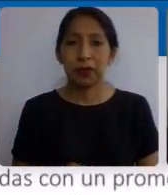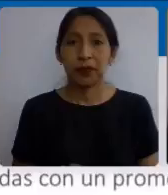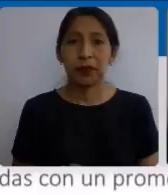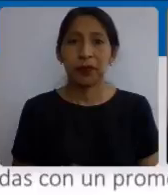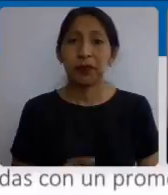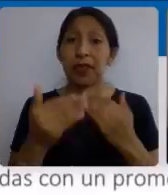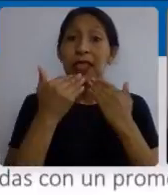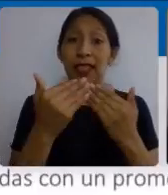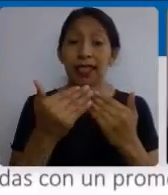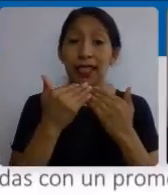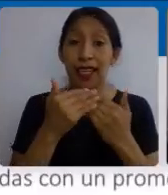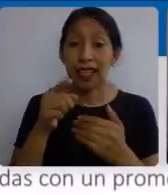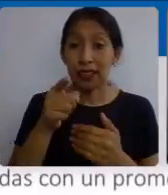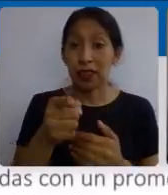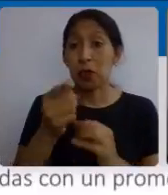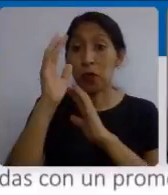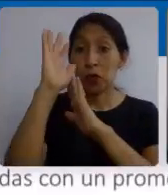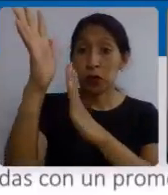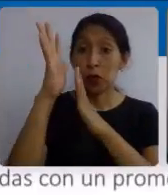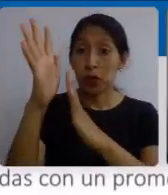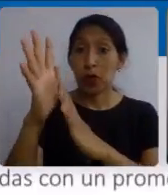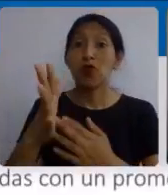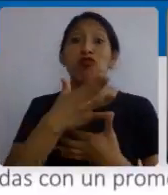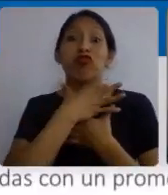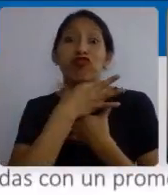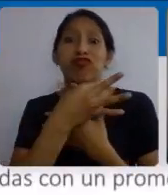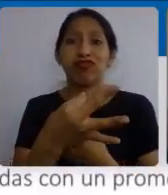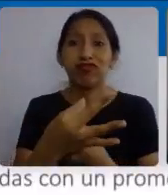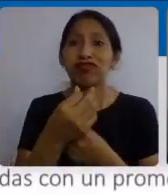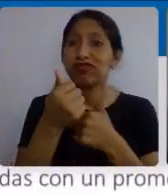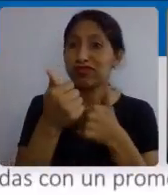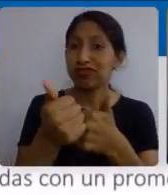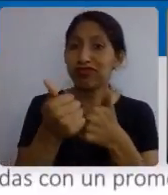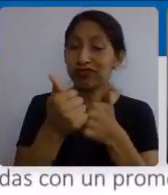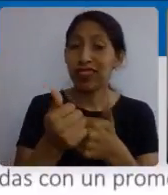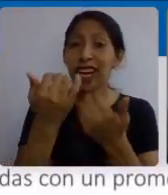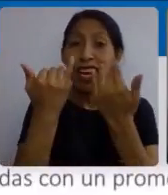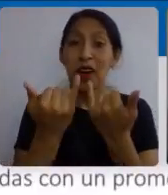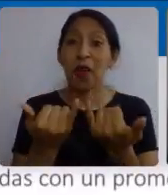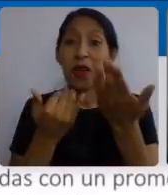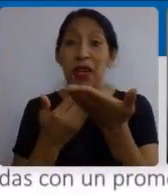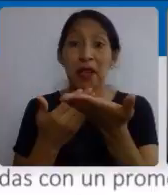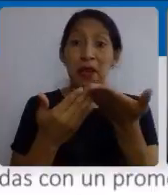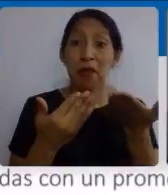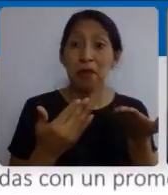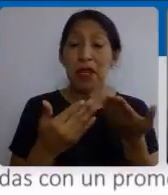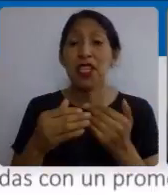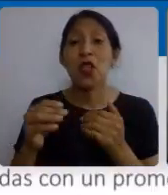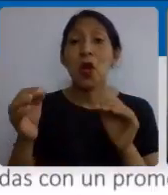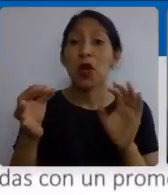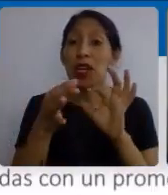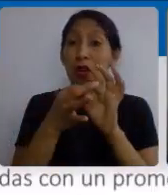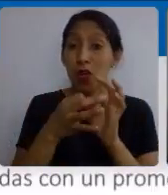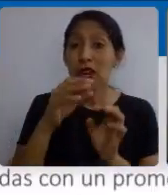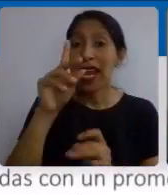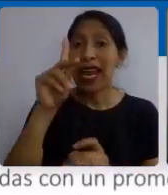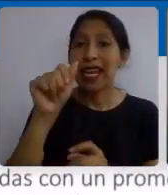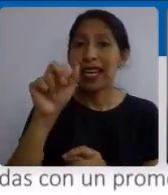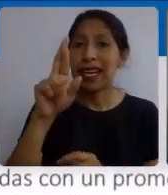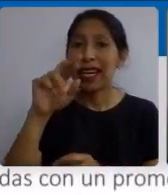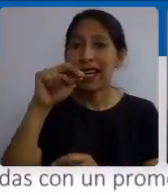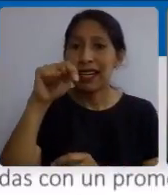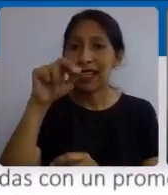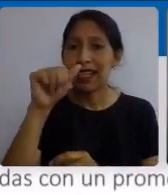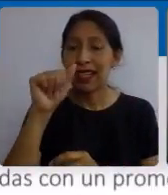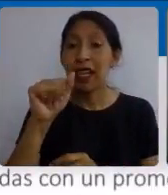Gracias, Cecilia, por tu presentación. Muy interesante. Invito otra vez a que se una Karina, por favor, con nosotros para